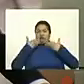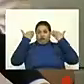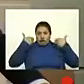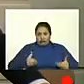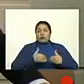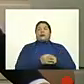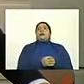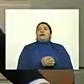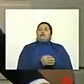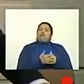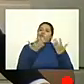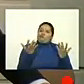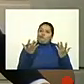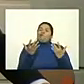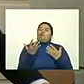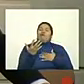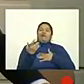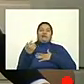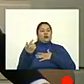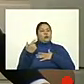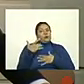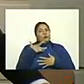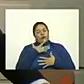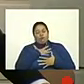he tenido una serie de presiones